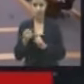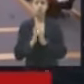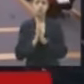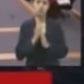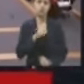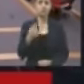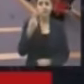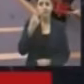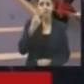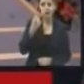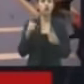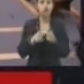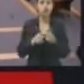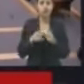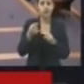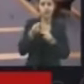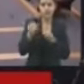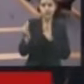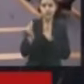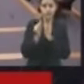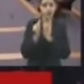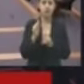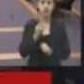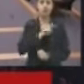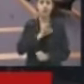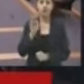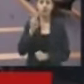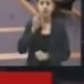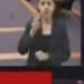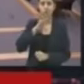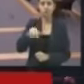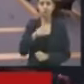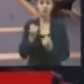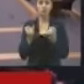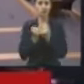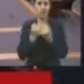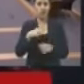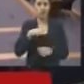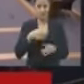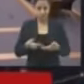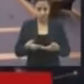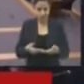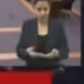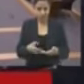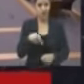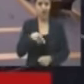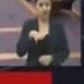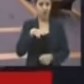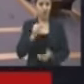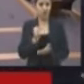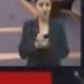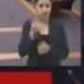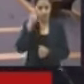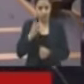del presidente, sin recursos. Siempre que el INE ha hecho una elección nacional, ha tenido recursos exprofeso para